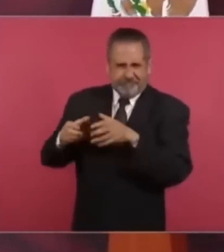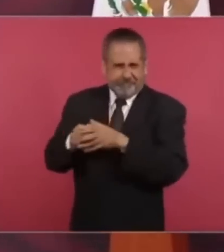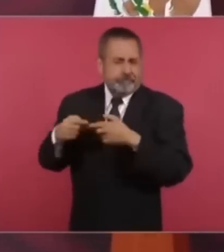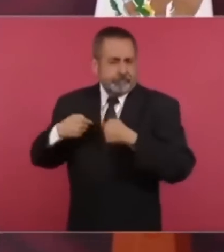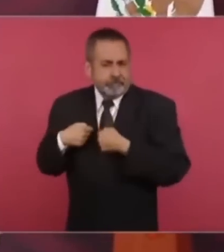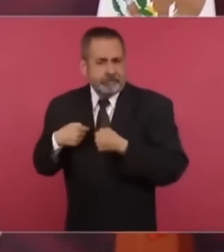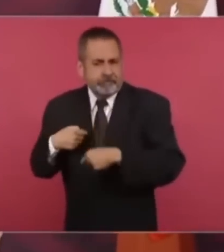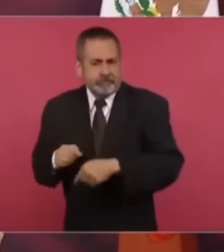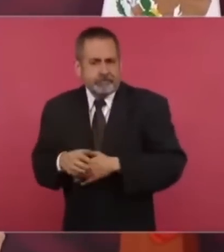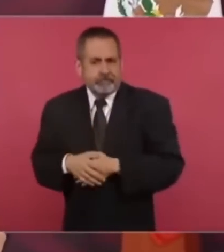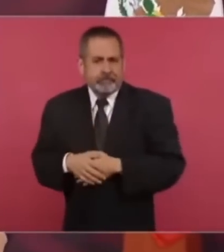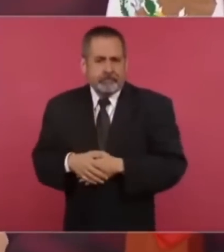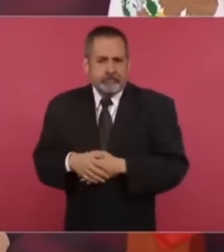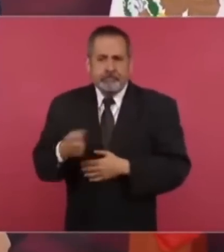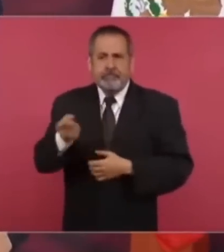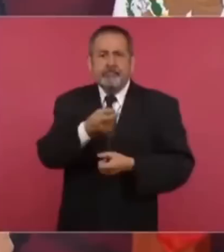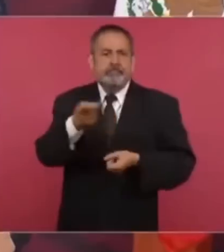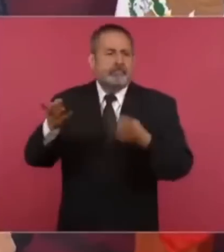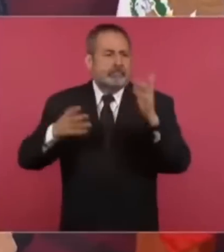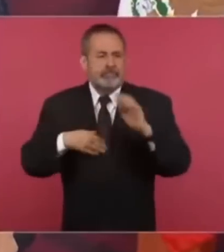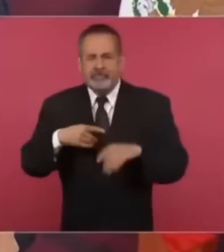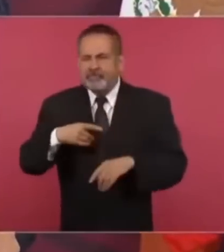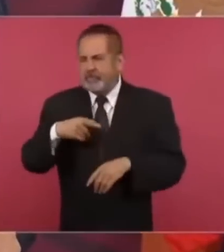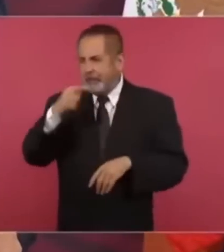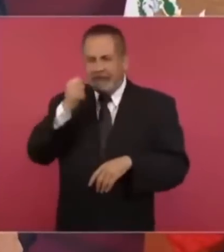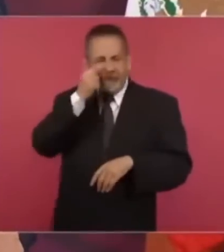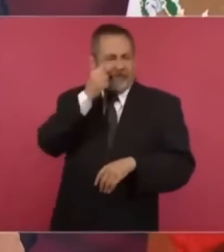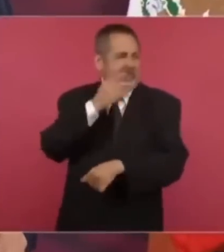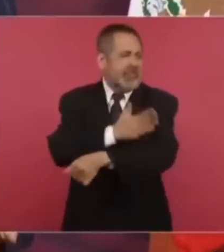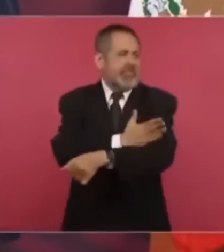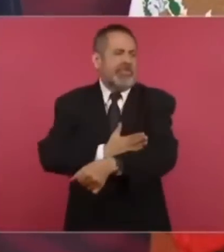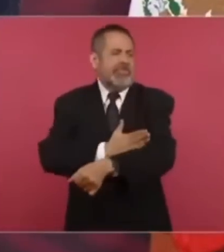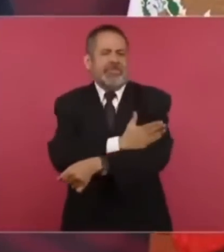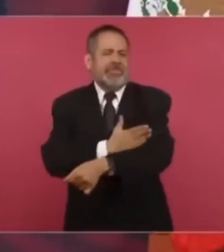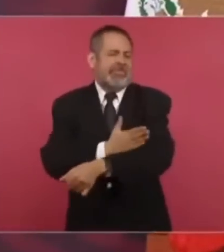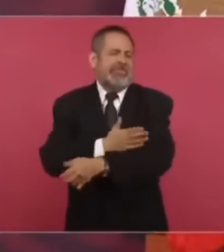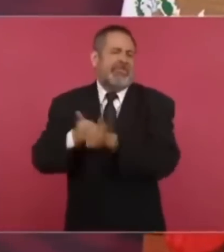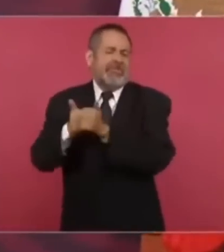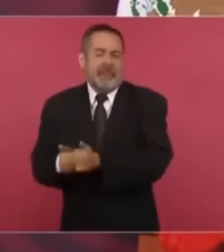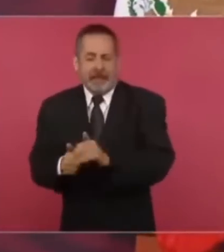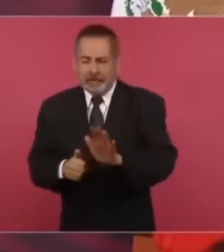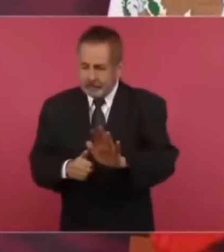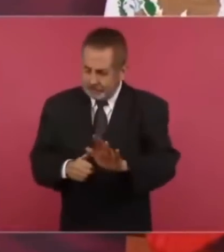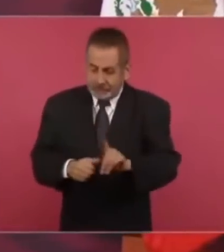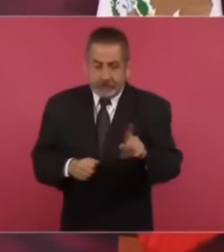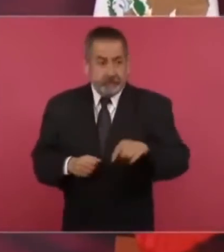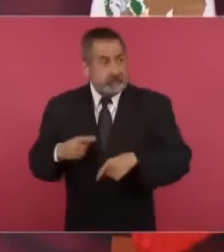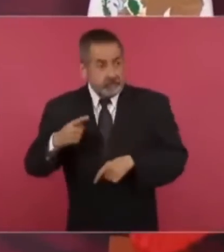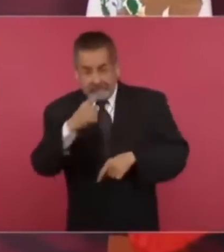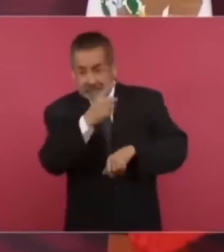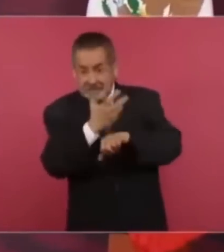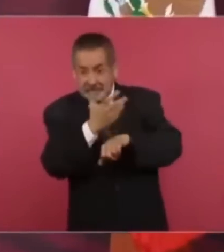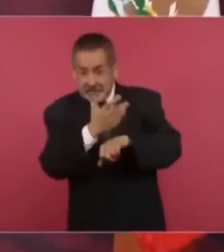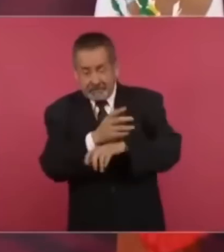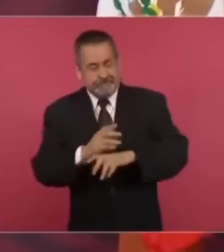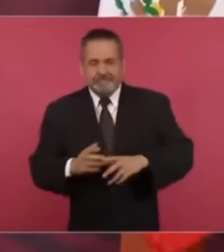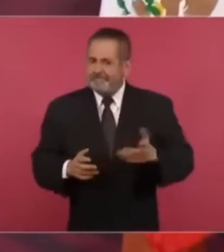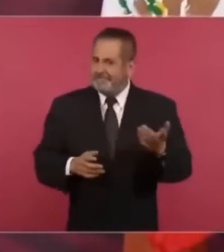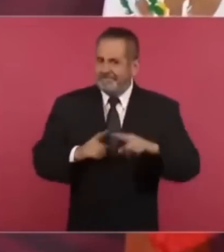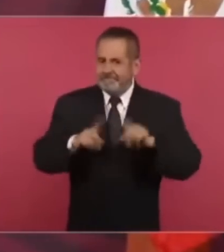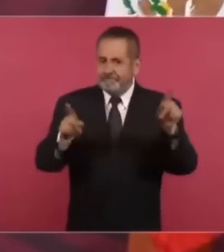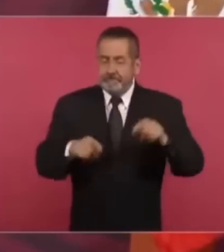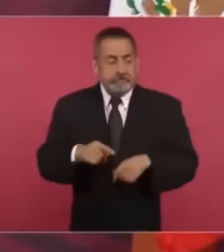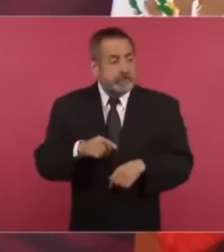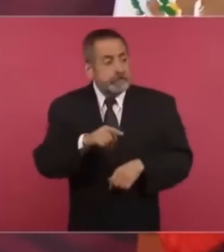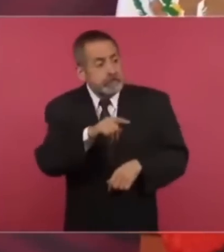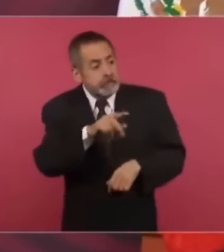Y por eso abusan, ¿no?, y se quedan más tiempo. Pero con todo respeto, en Estados Unidos, apenas se llega